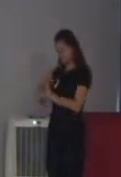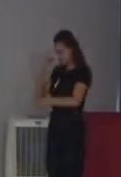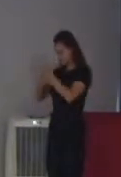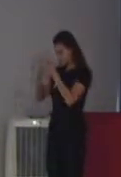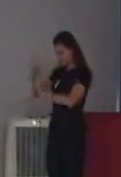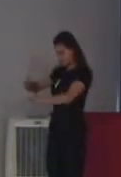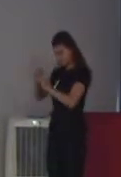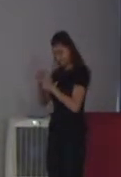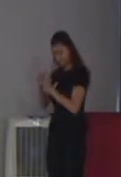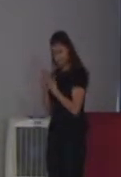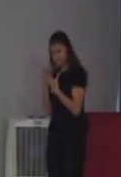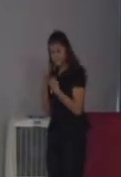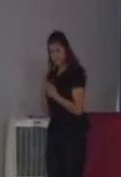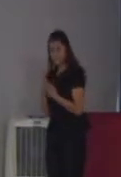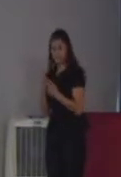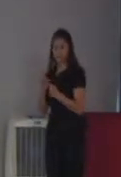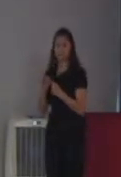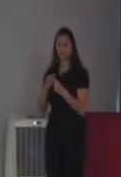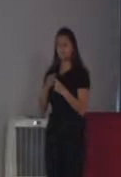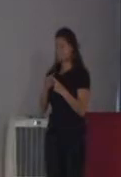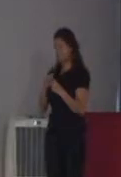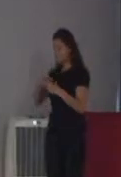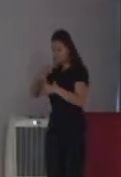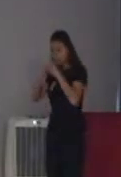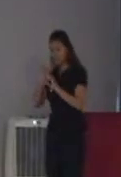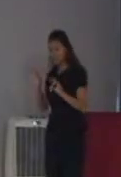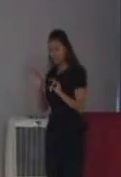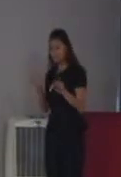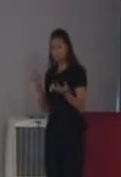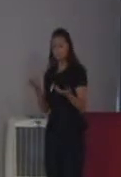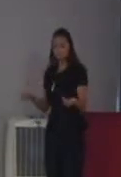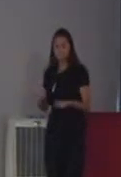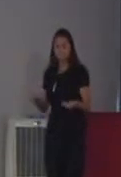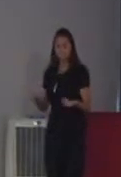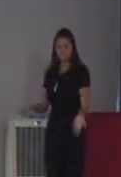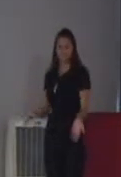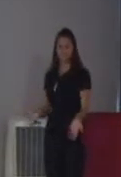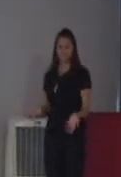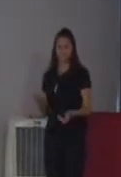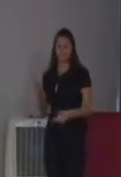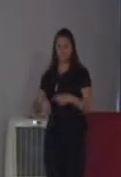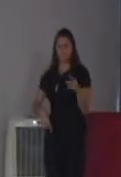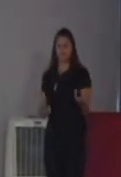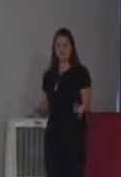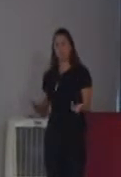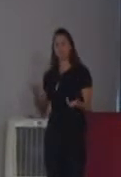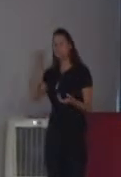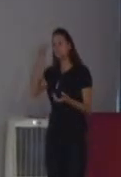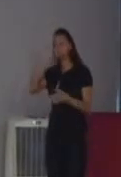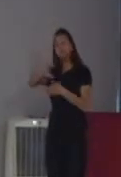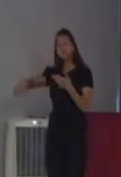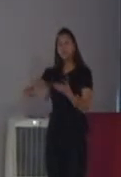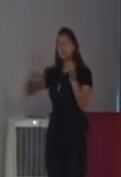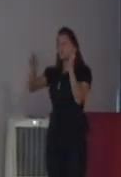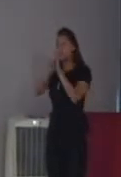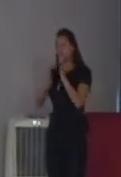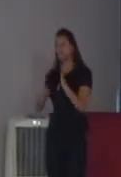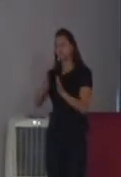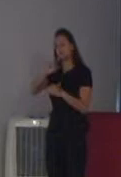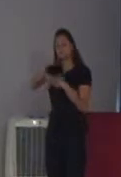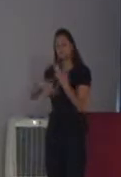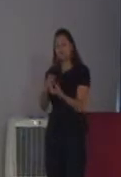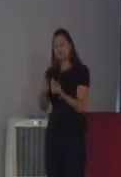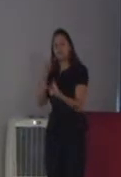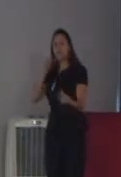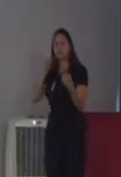tienen ninguna viabilidad, ¿sí? Porque al final todas las leyes, todas las políticas se hacen en función